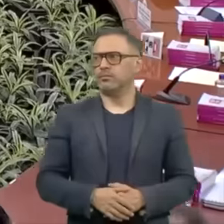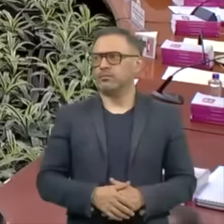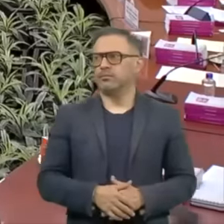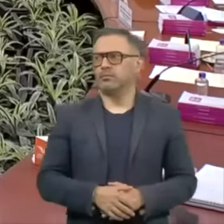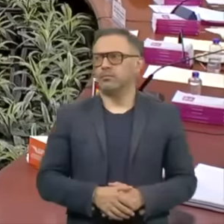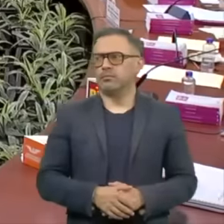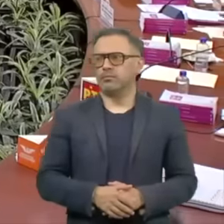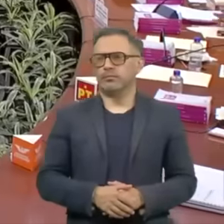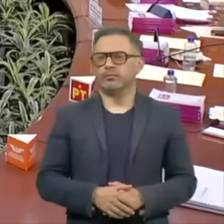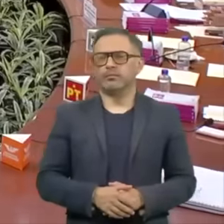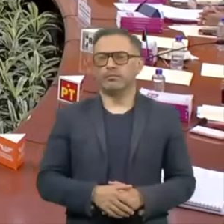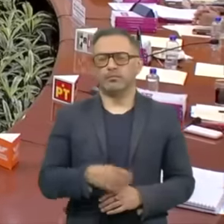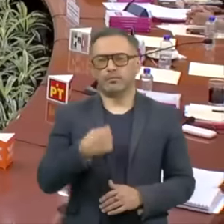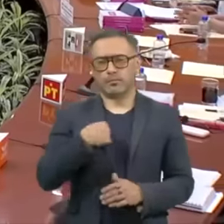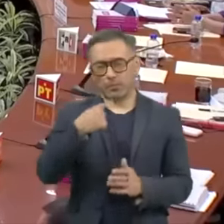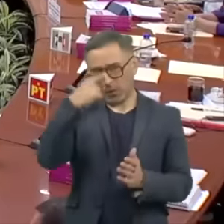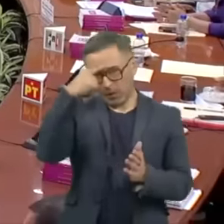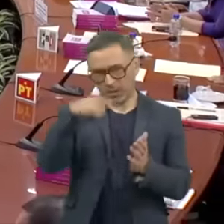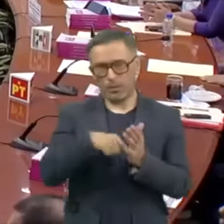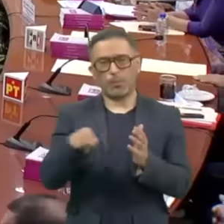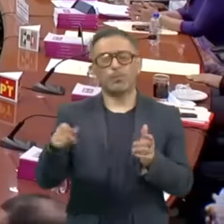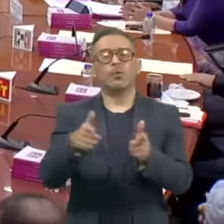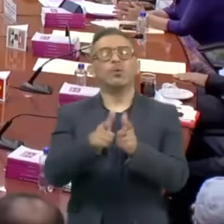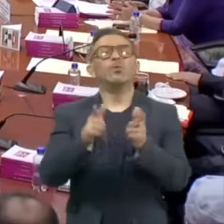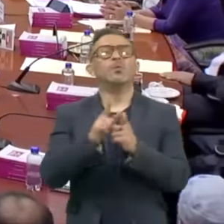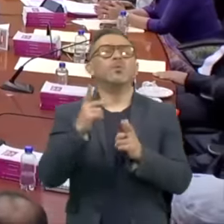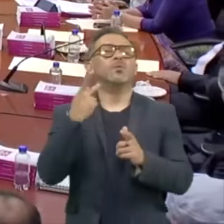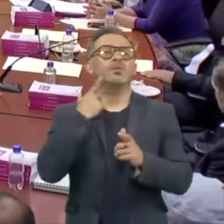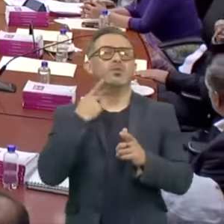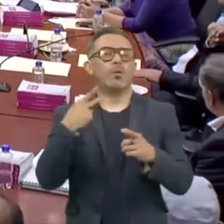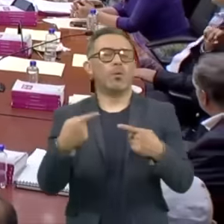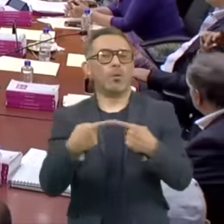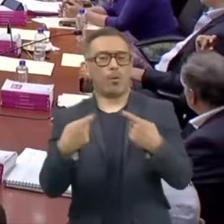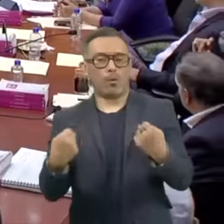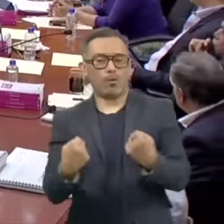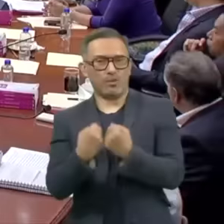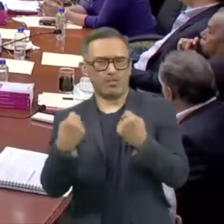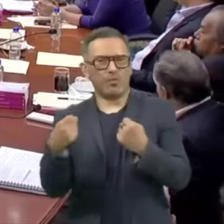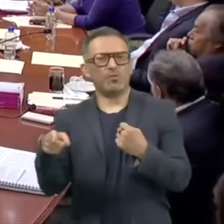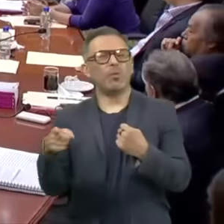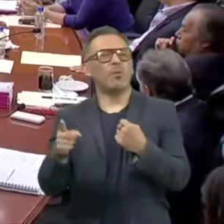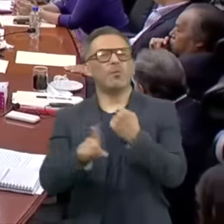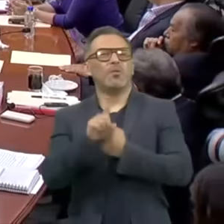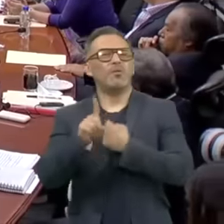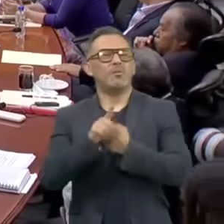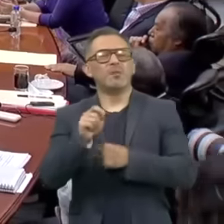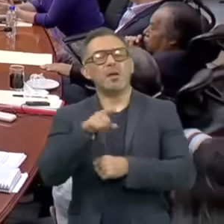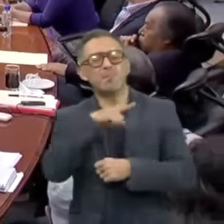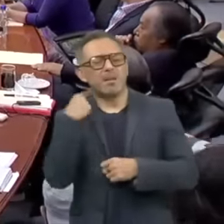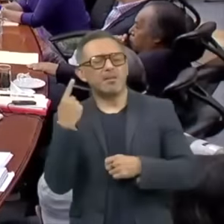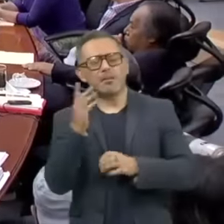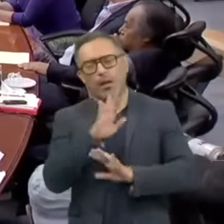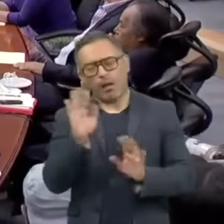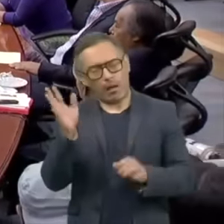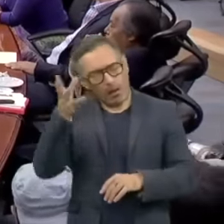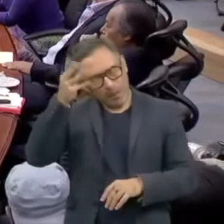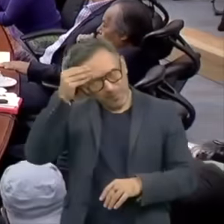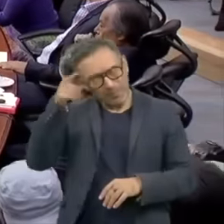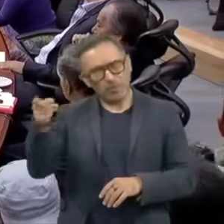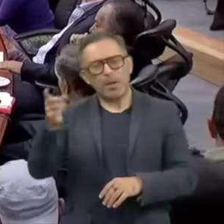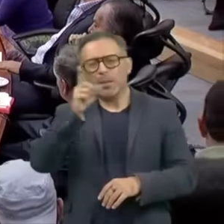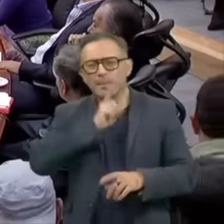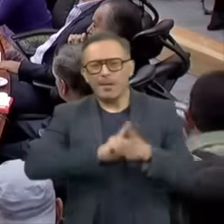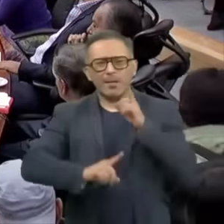Yo creo que un primer problema para la oposición es que sepa perder, que deje de mentir, que deje de tergiversar, que deje